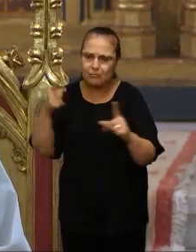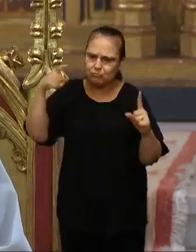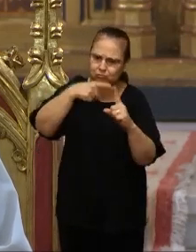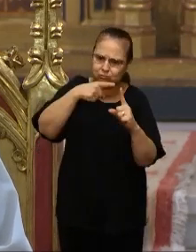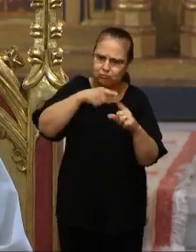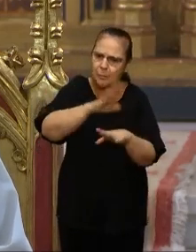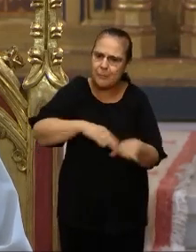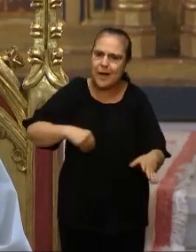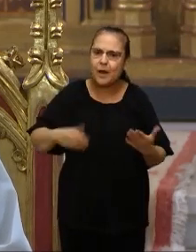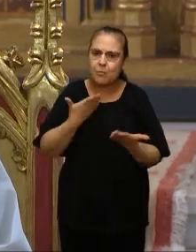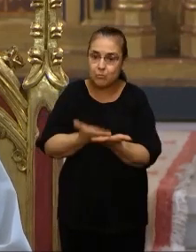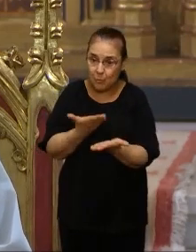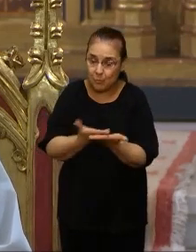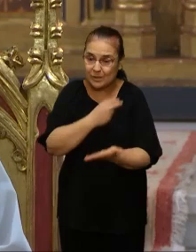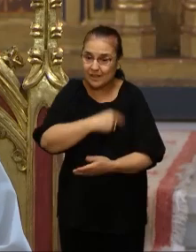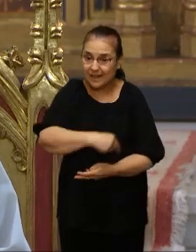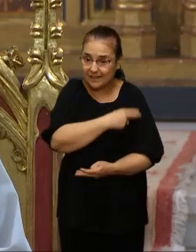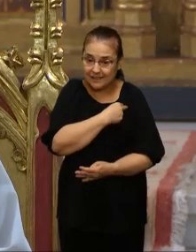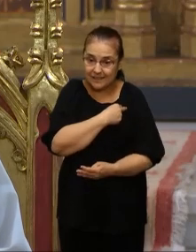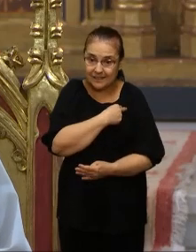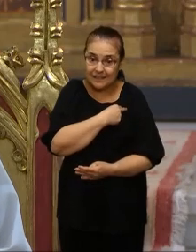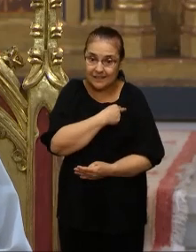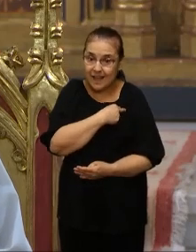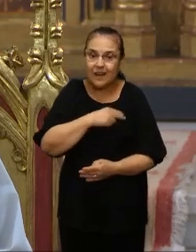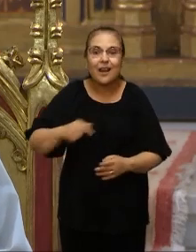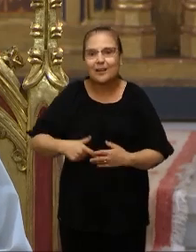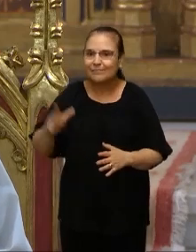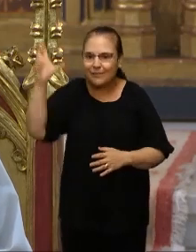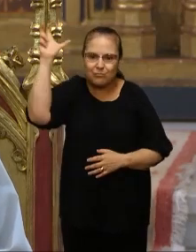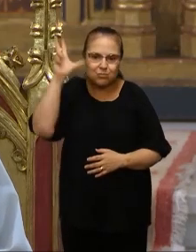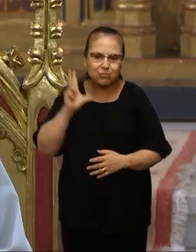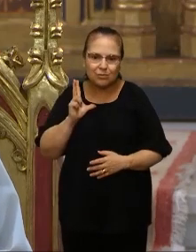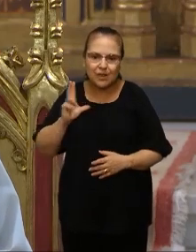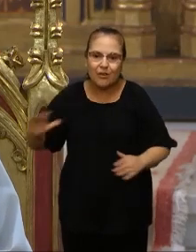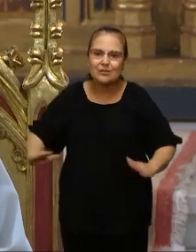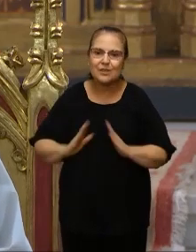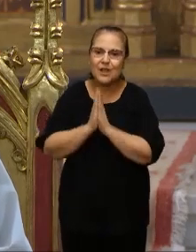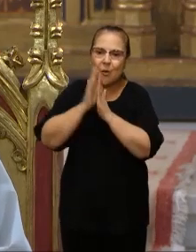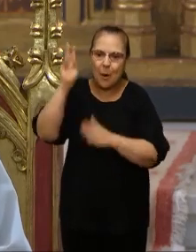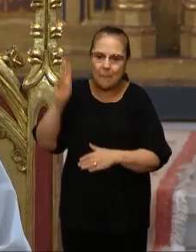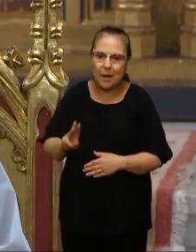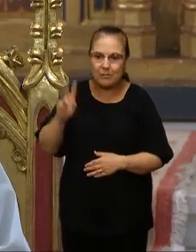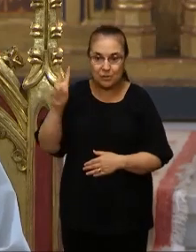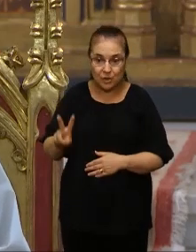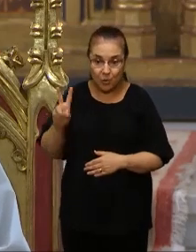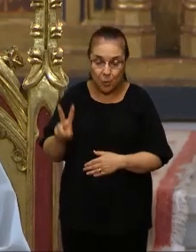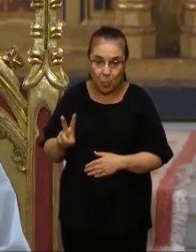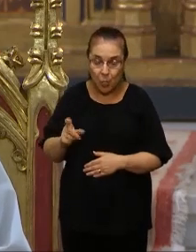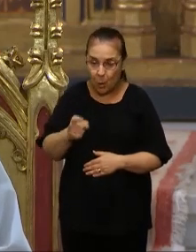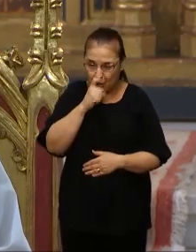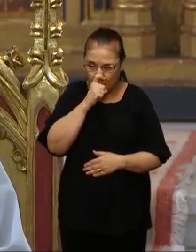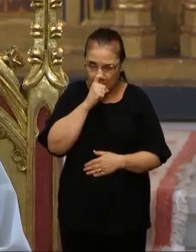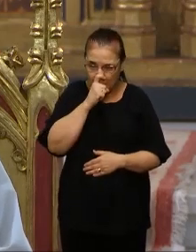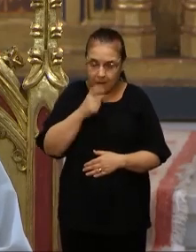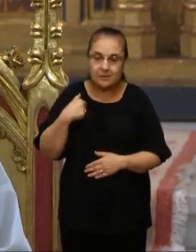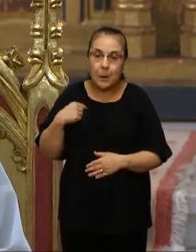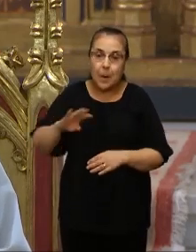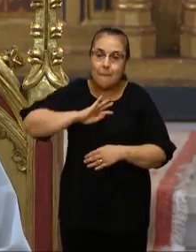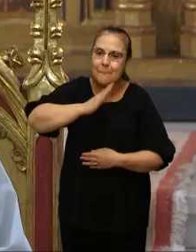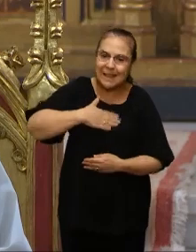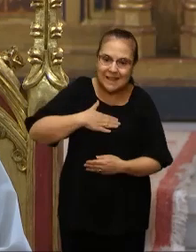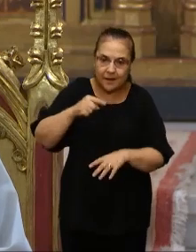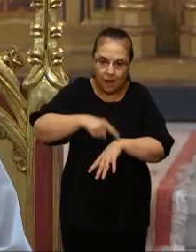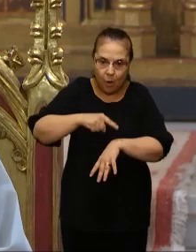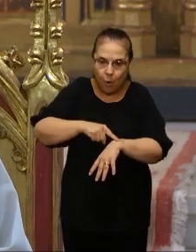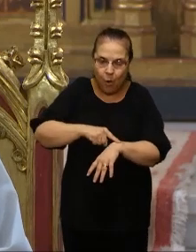Cristiana Hoy en el Salón San Juan Pablo II. Estáis todos invitados. Recordad, mañana a las 20 horas, charla de don José